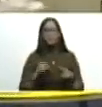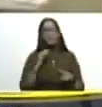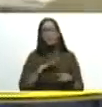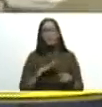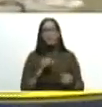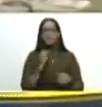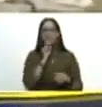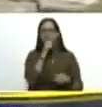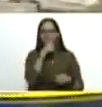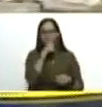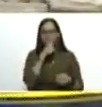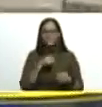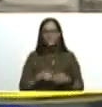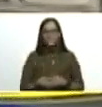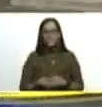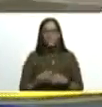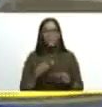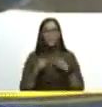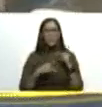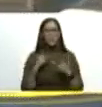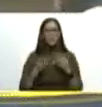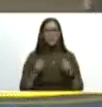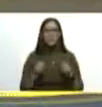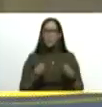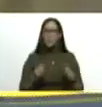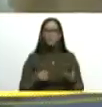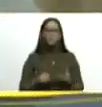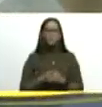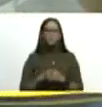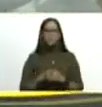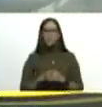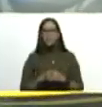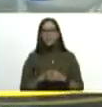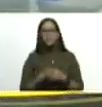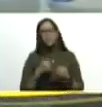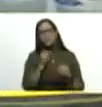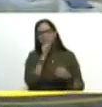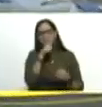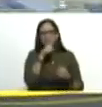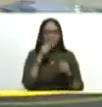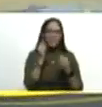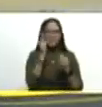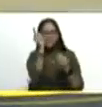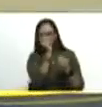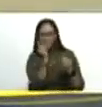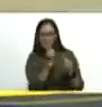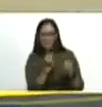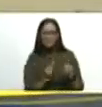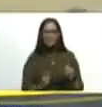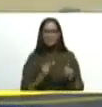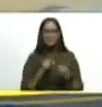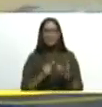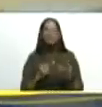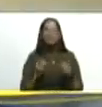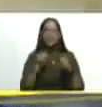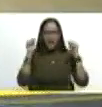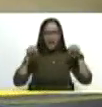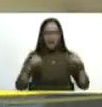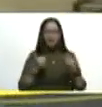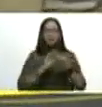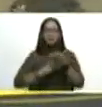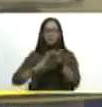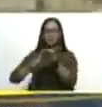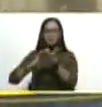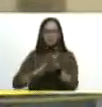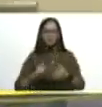dañado. Y producto de muchas filtraciones, de muchas cosas que habían pasado aquí, y que ahora, por supuesto, está totalmente